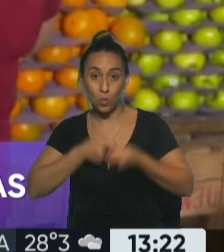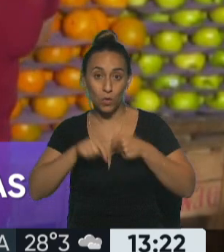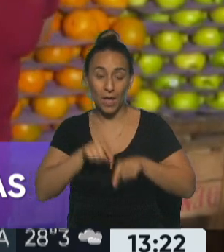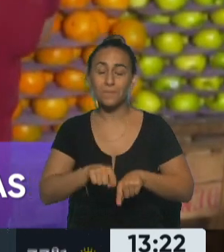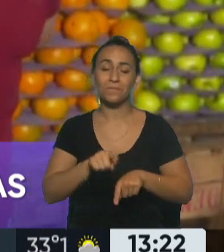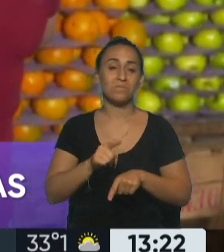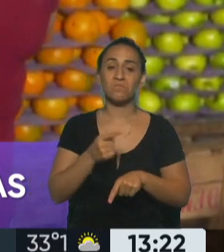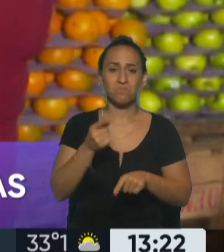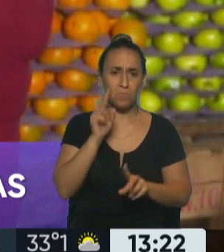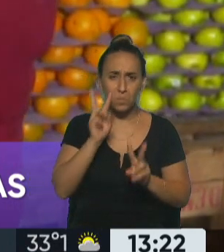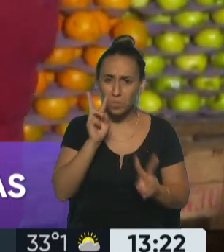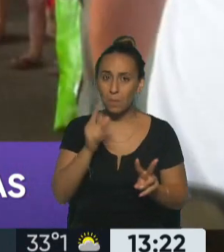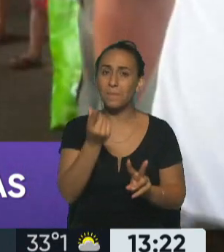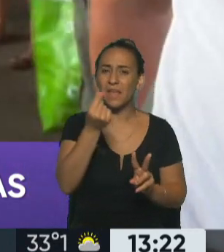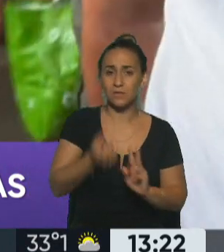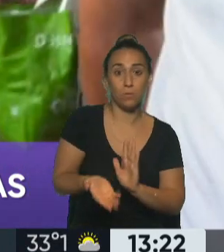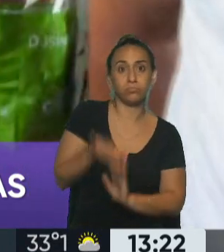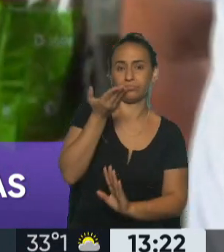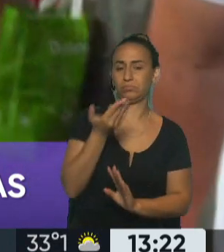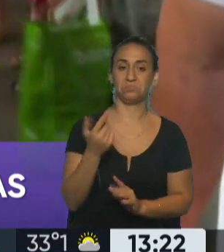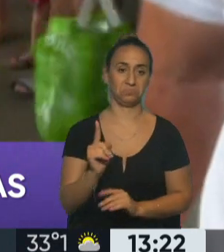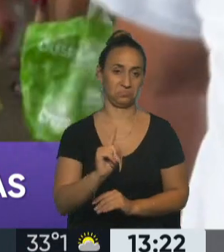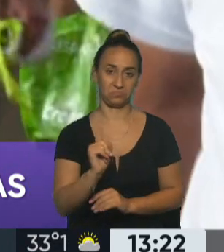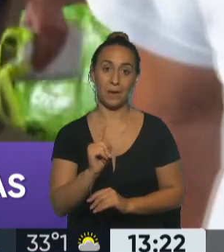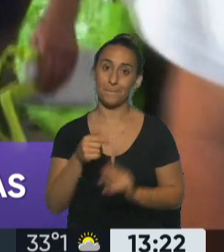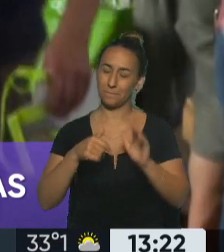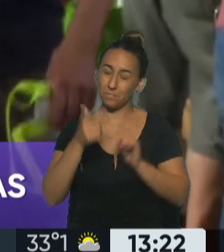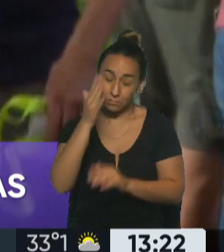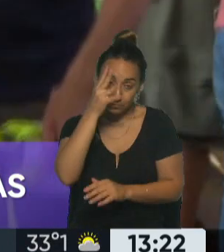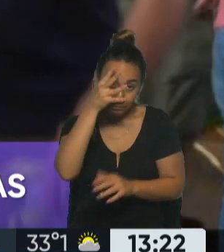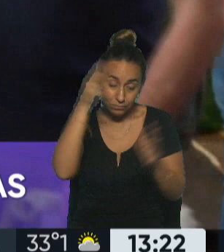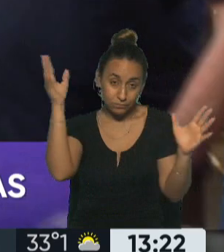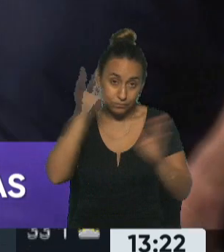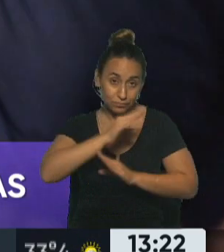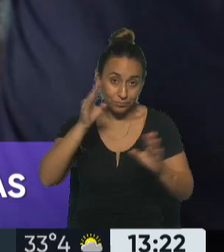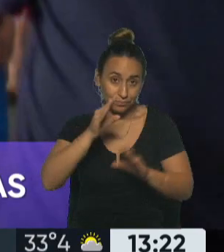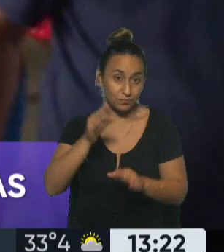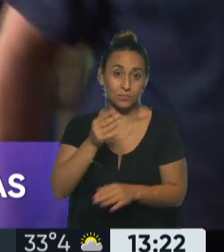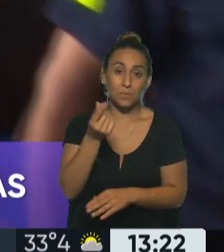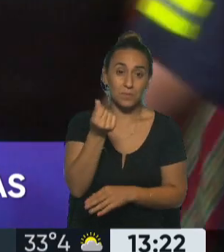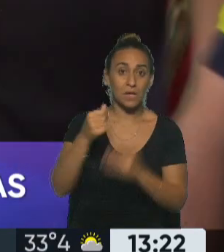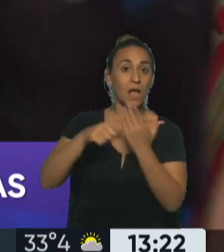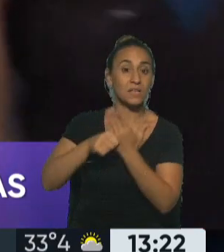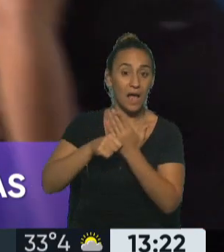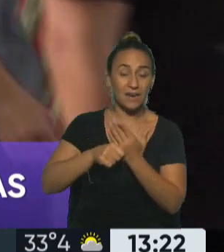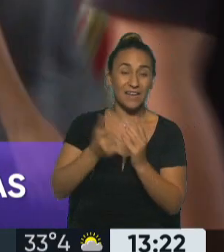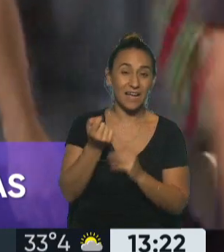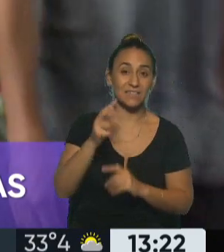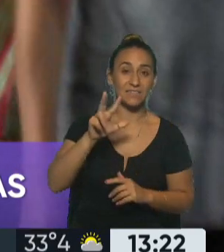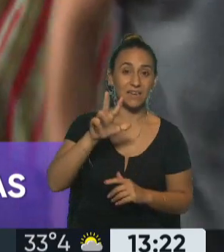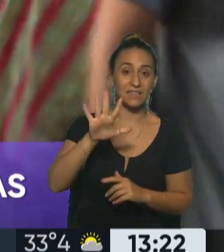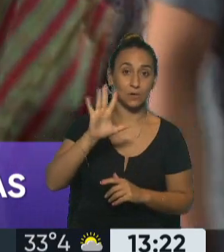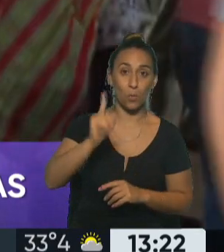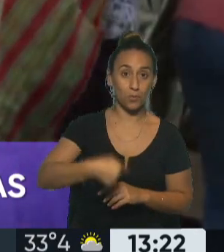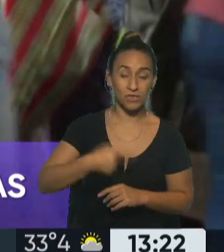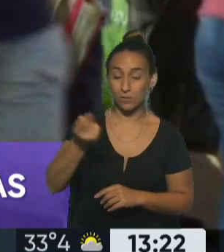registrado aumentos importantes lo que sí se ha disparado es la carne con aumentos que van hasta un 35 por.